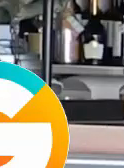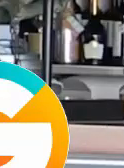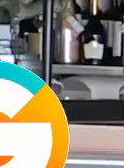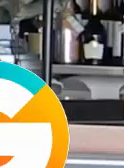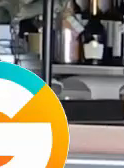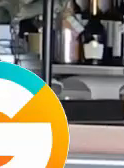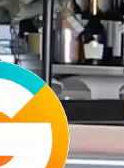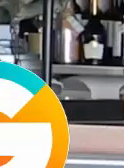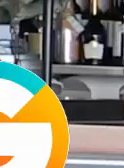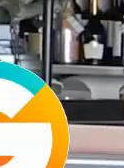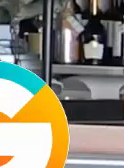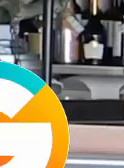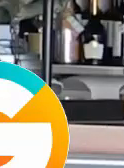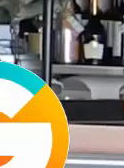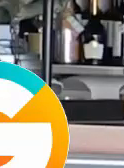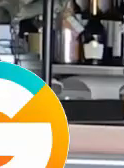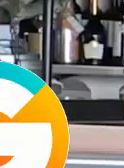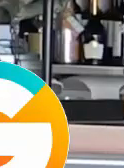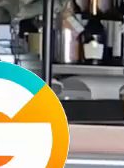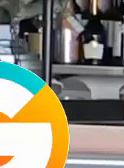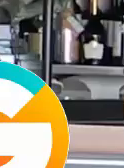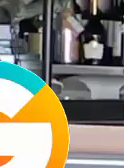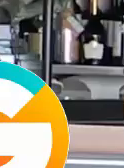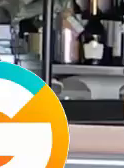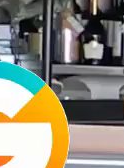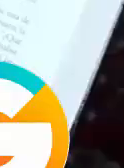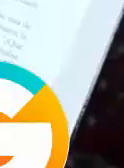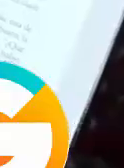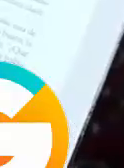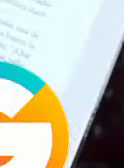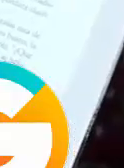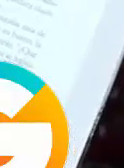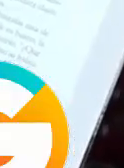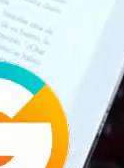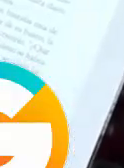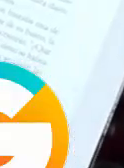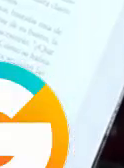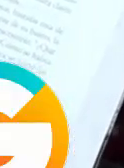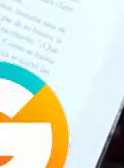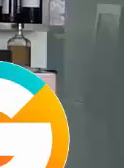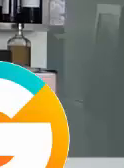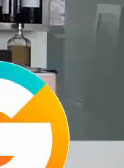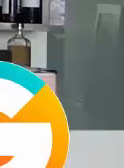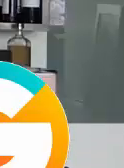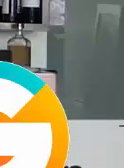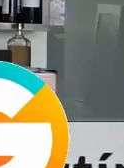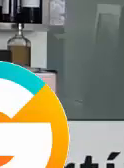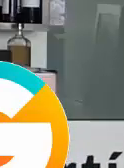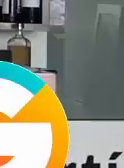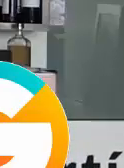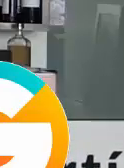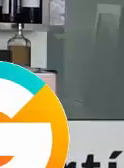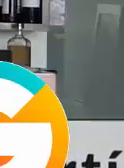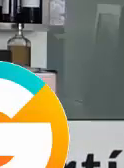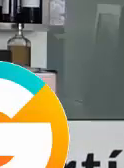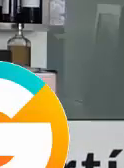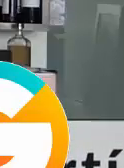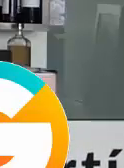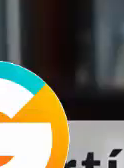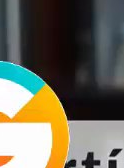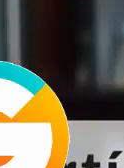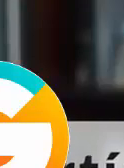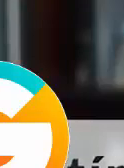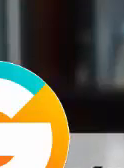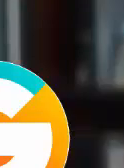padecimos con el presidente Porfirio Díaz, ya lo padecimos también con Victoriano Huerta, lo padecimos durante